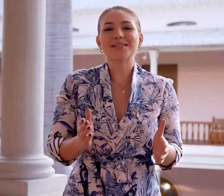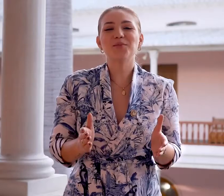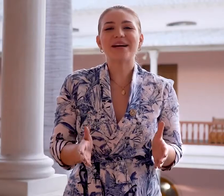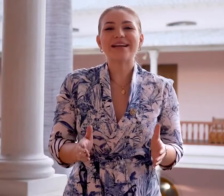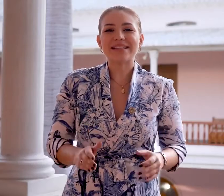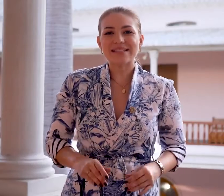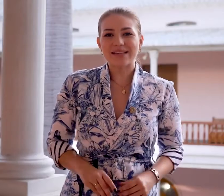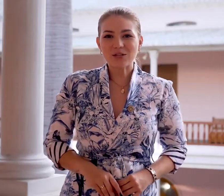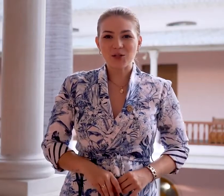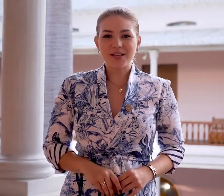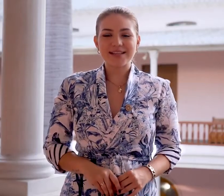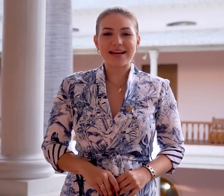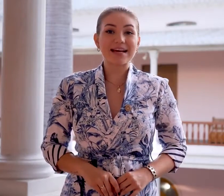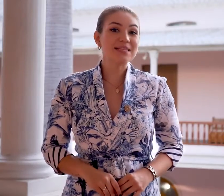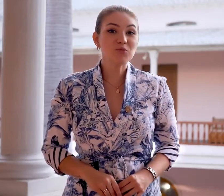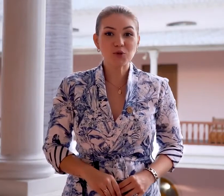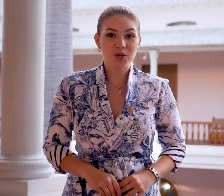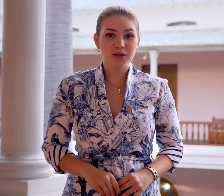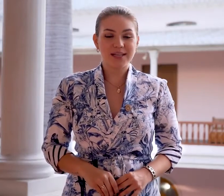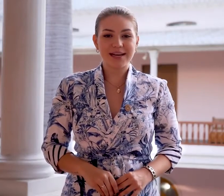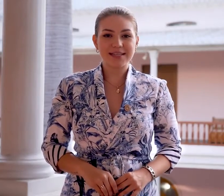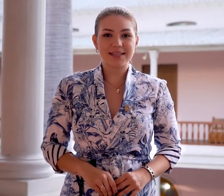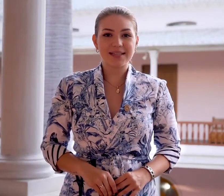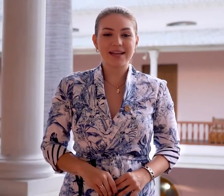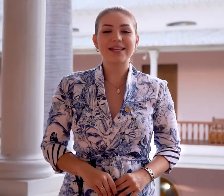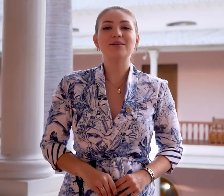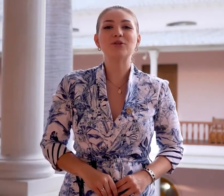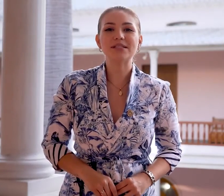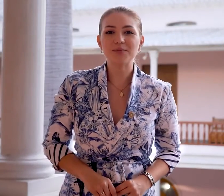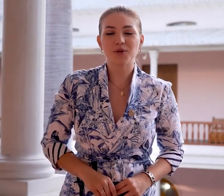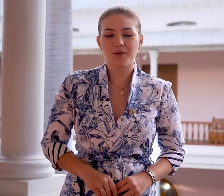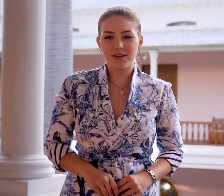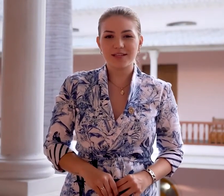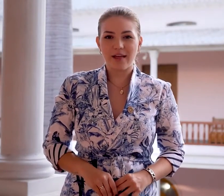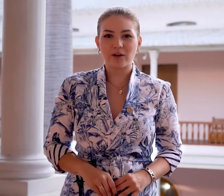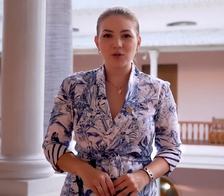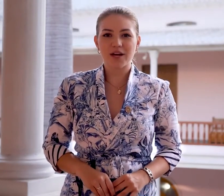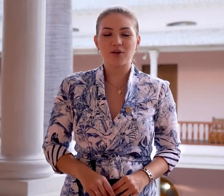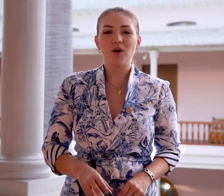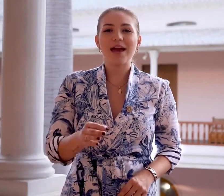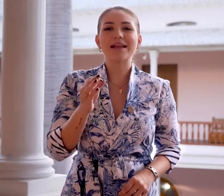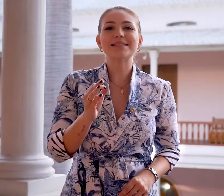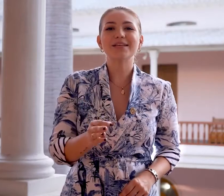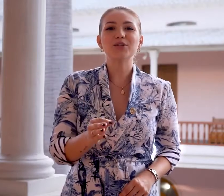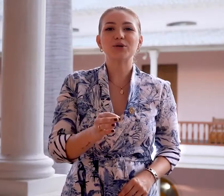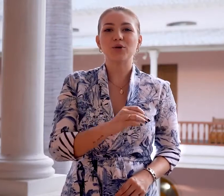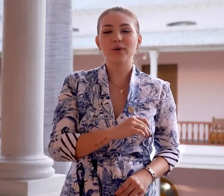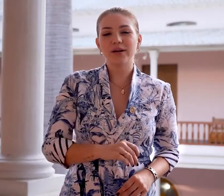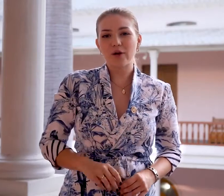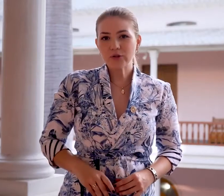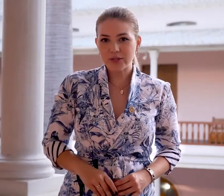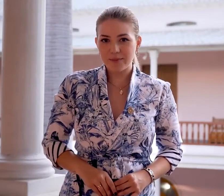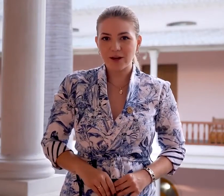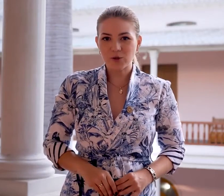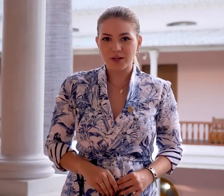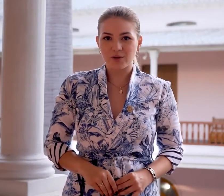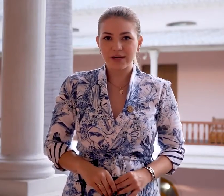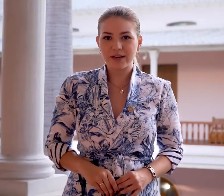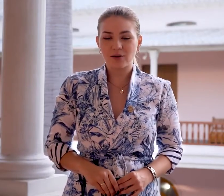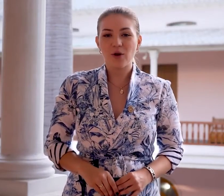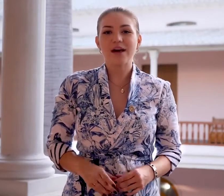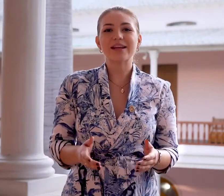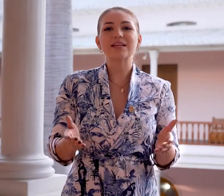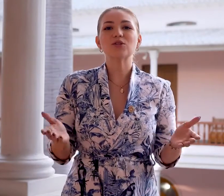Y esta semana en las instalaciones de la Casa Museo General Santander en el municipio de Villa del Rosario, el señor gobernador Silvano